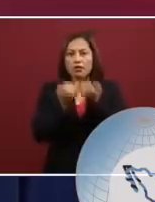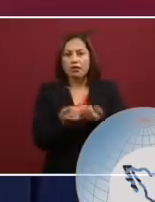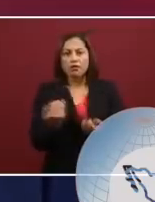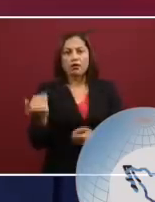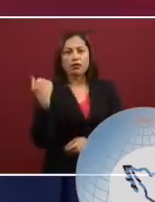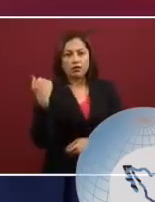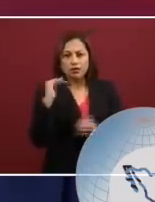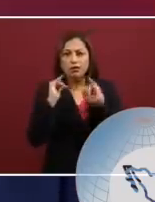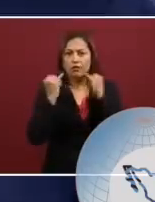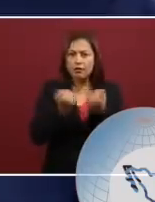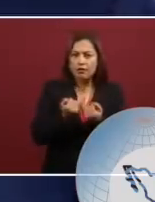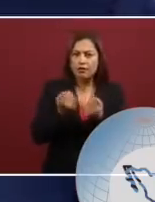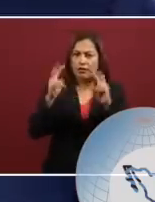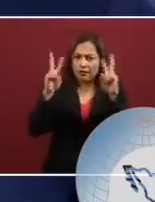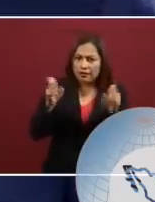para tratar ese tema.